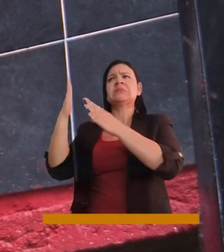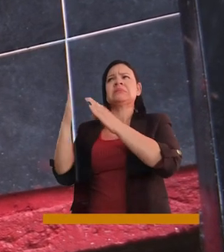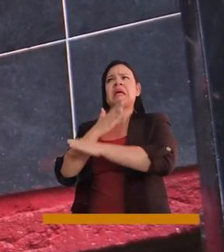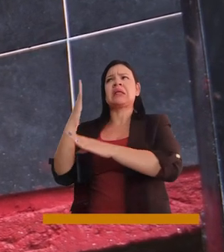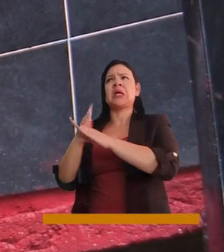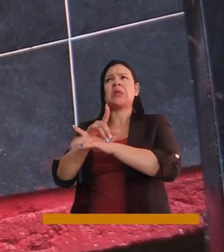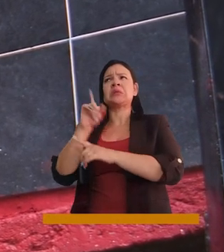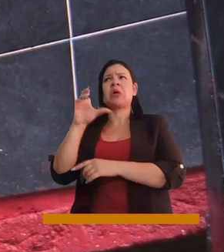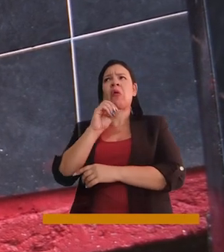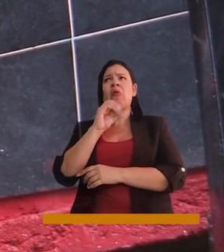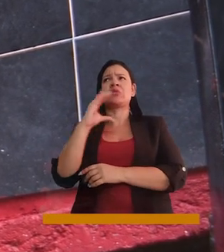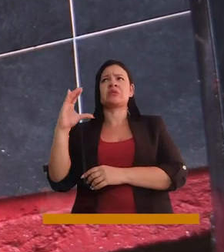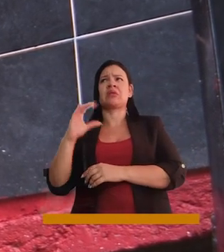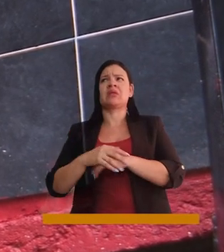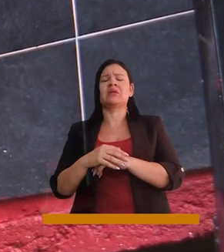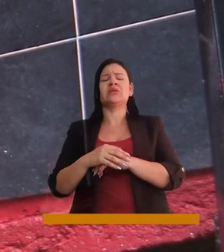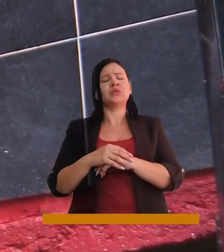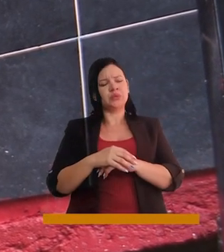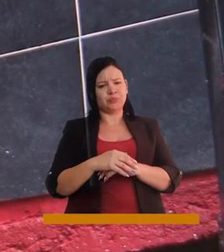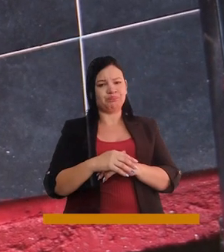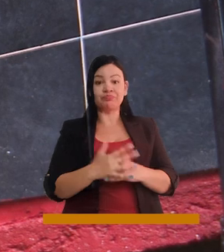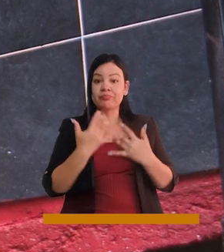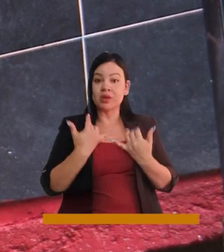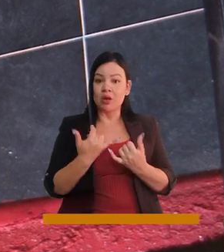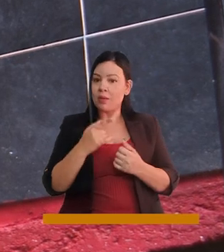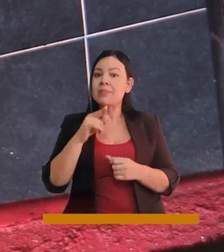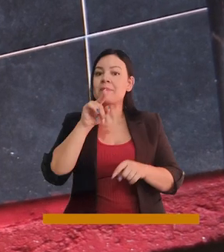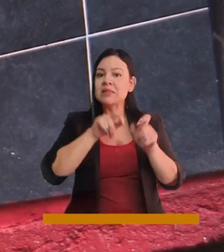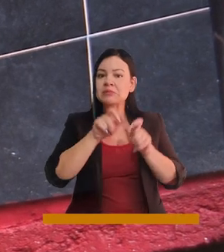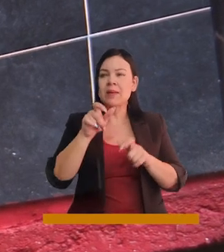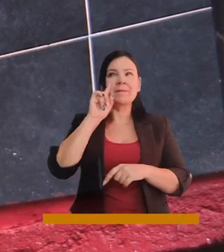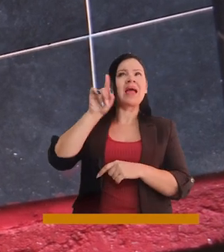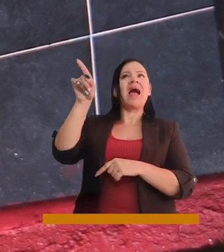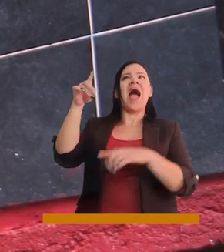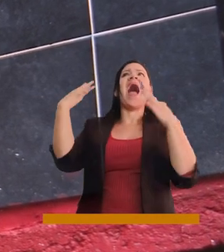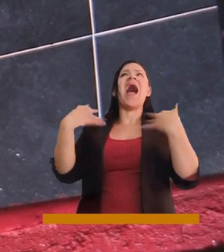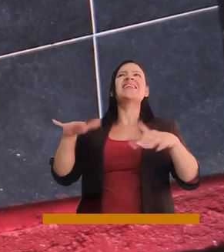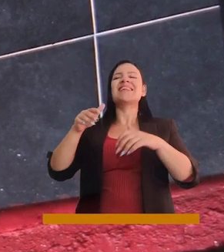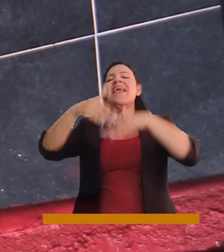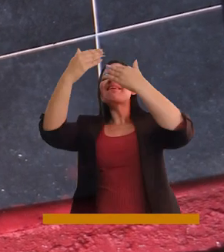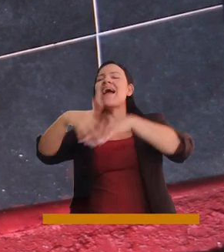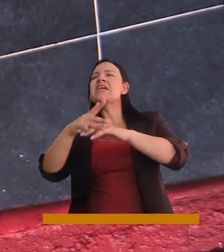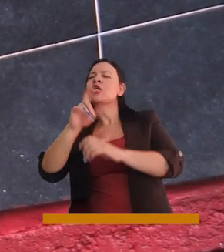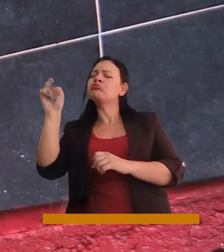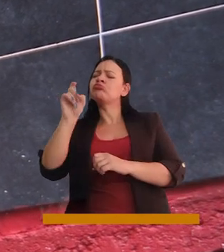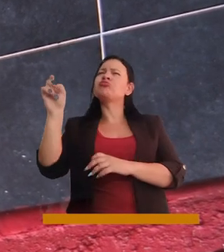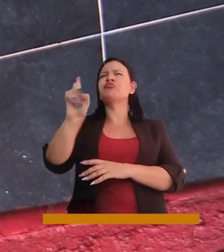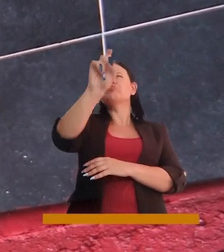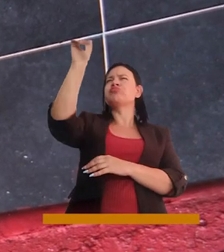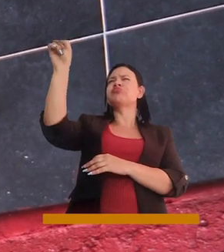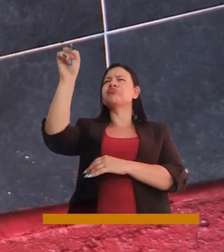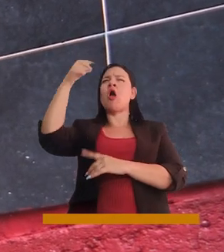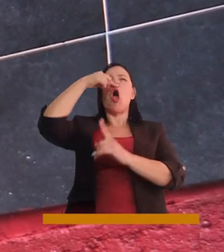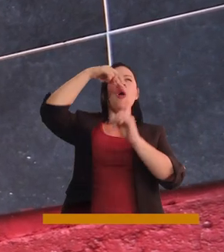occidente hoy tenemos nuevamente una señalización hoen que la comuna 13 es el graffitour la comuna 13 es